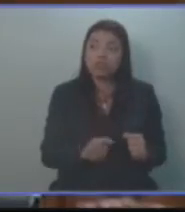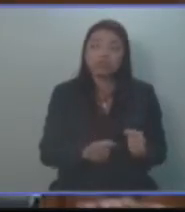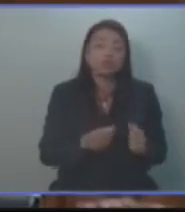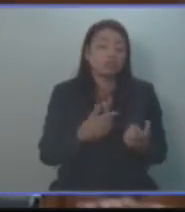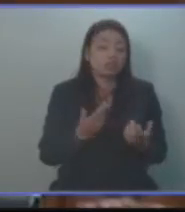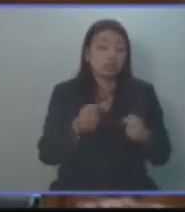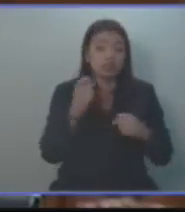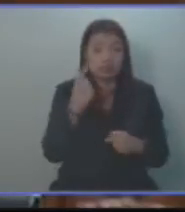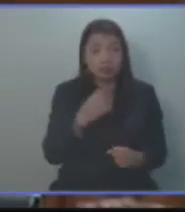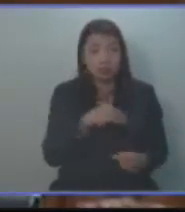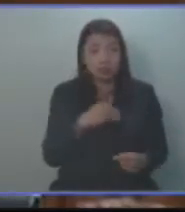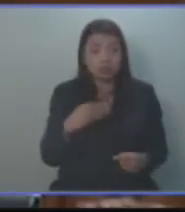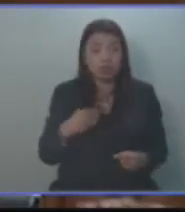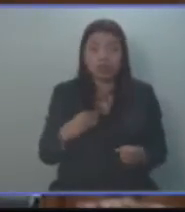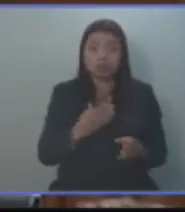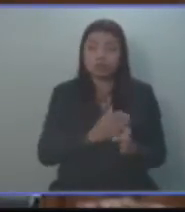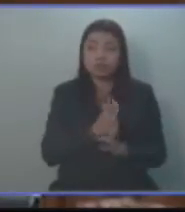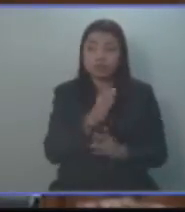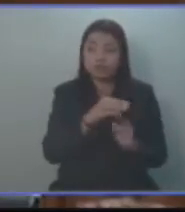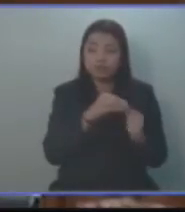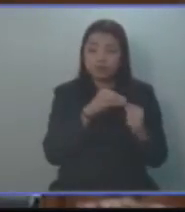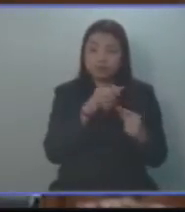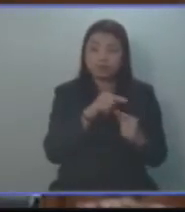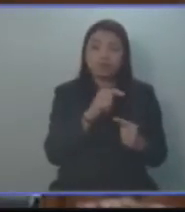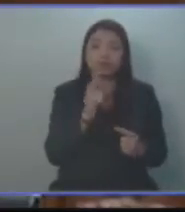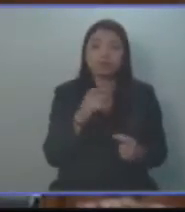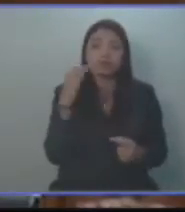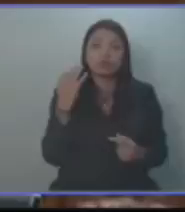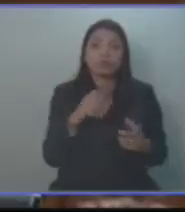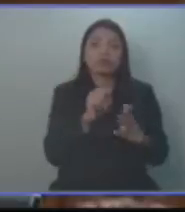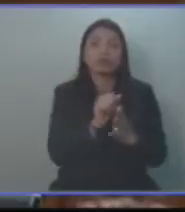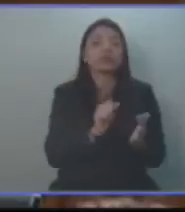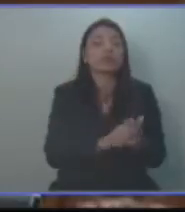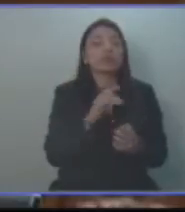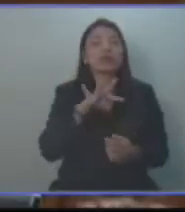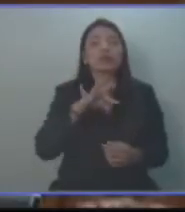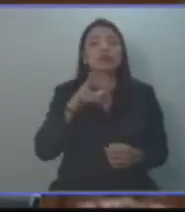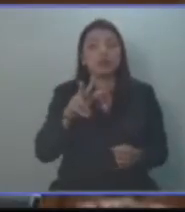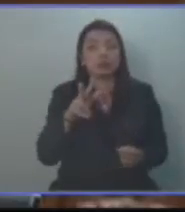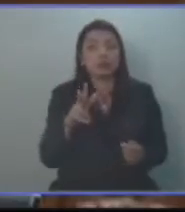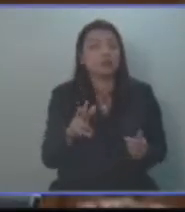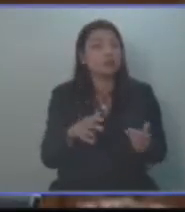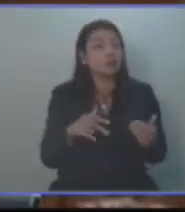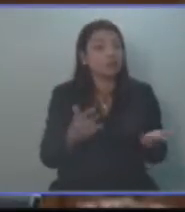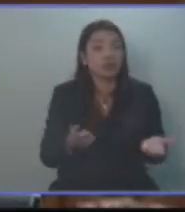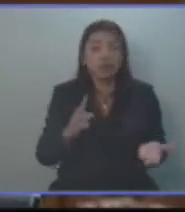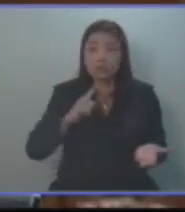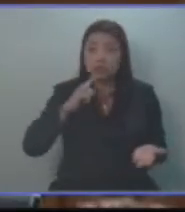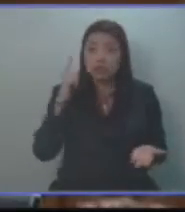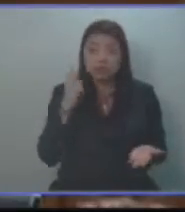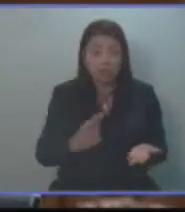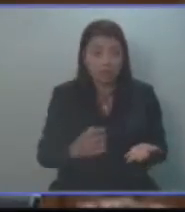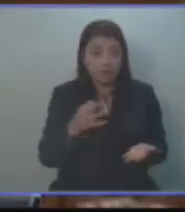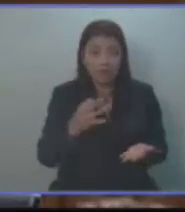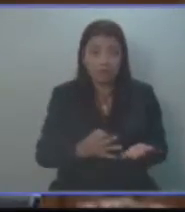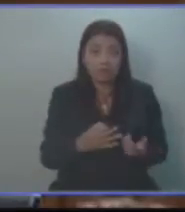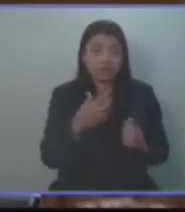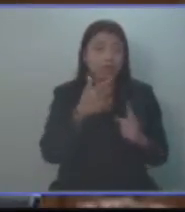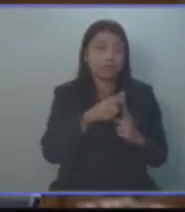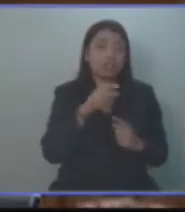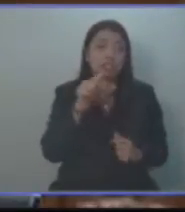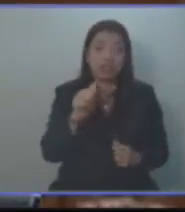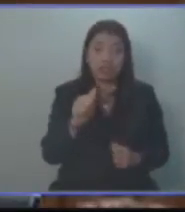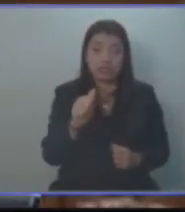parte de los médicos especialistas. Deberes, artículo 43. Son deberes del residente, literal